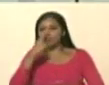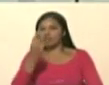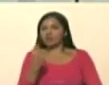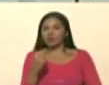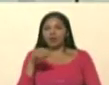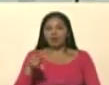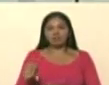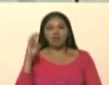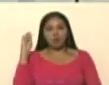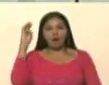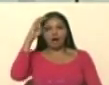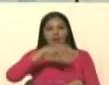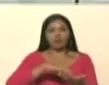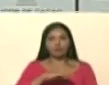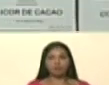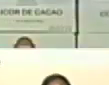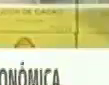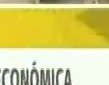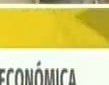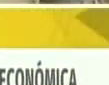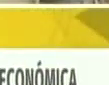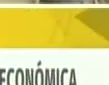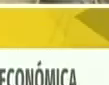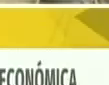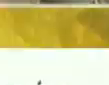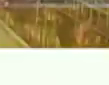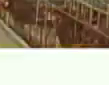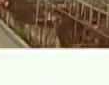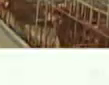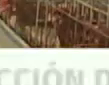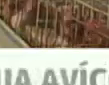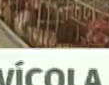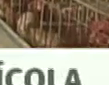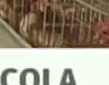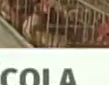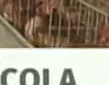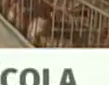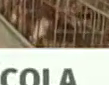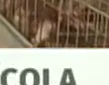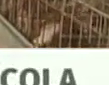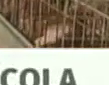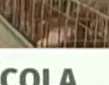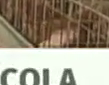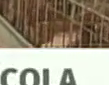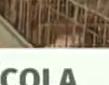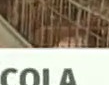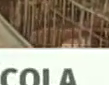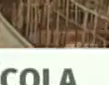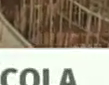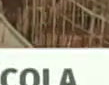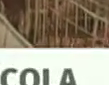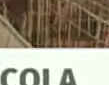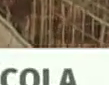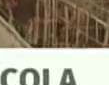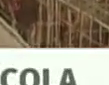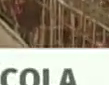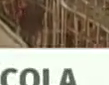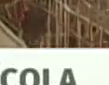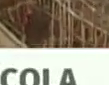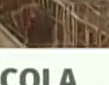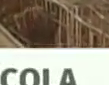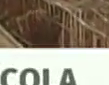aragua rodolfo pérez salud presidente desde el municipio zamora del estado aragua